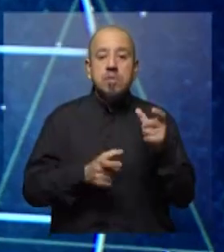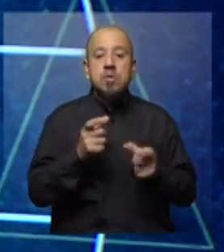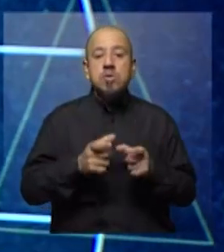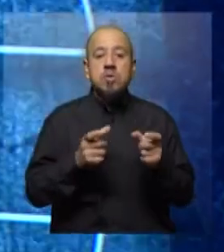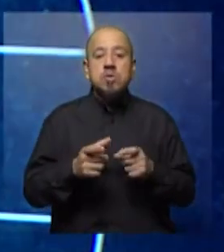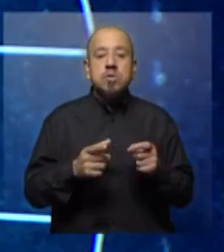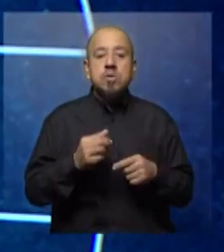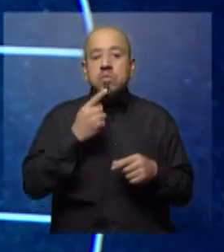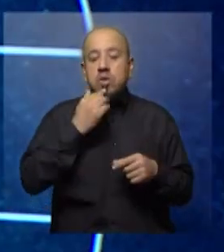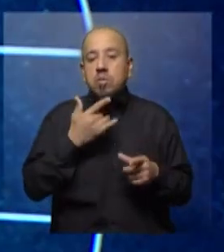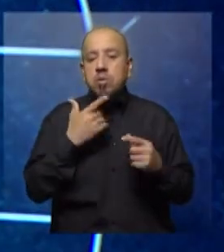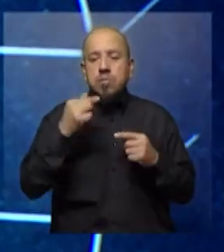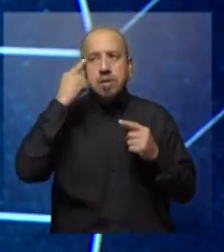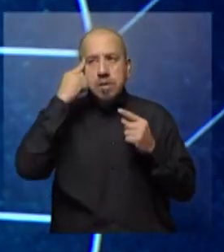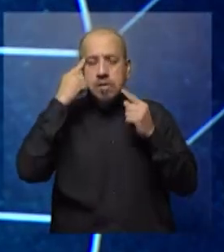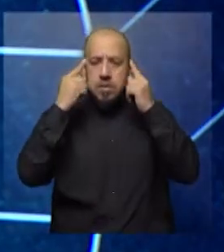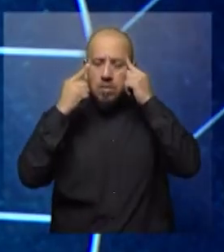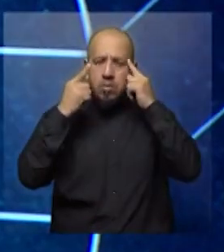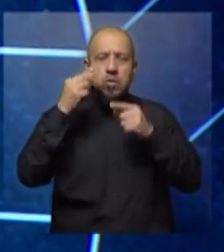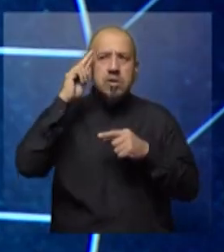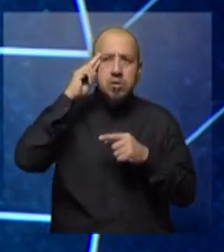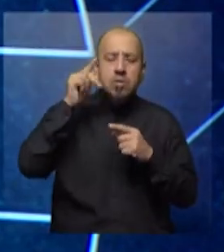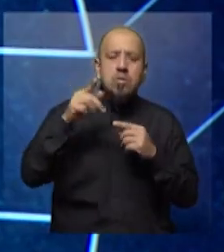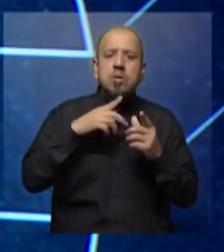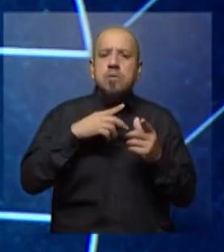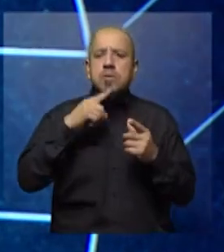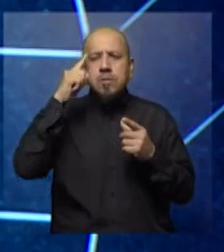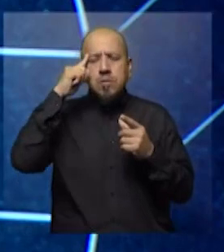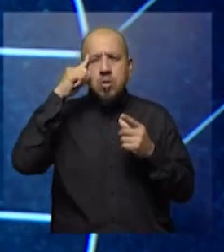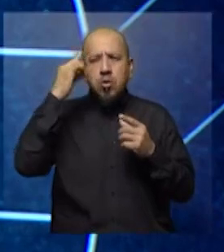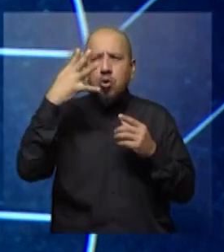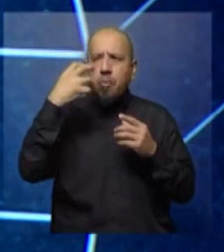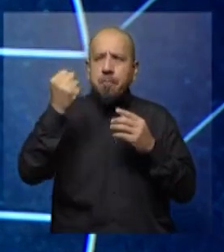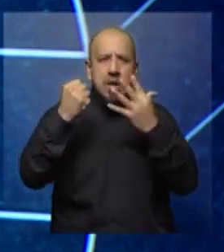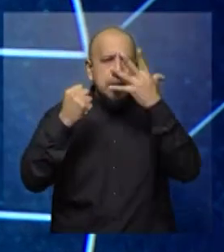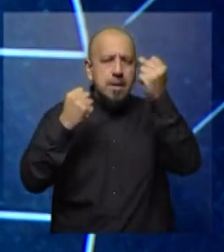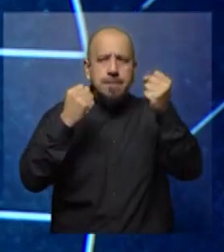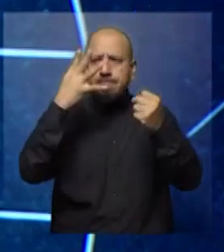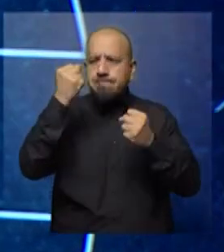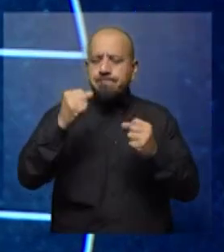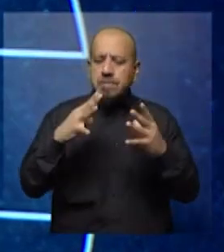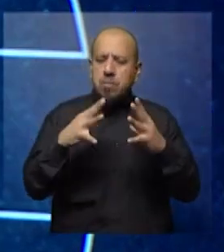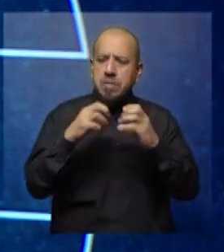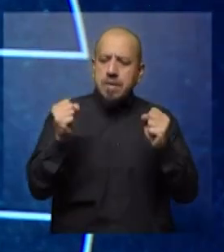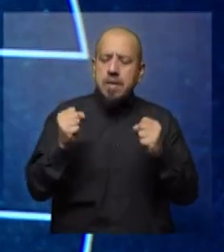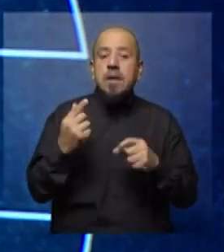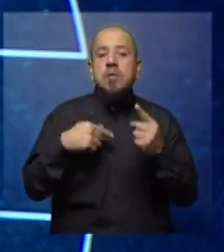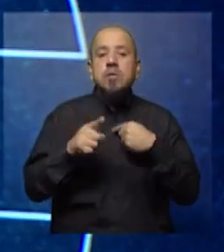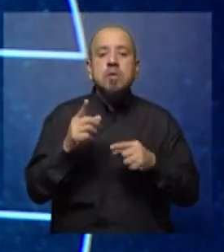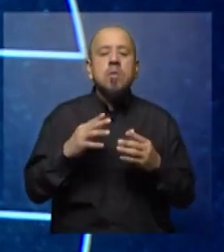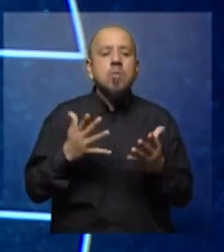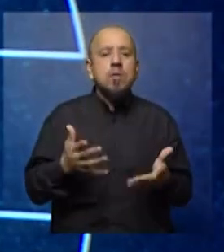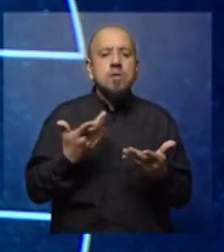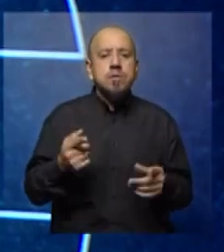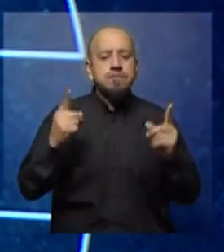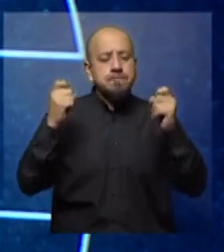cuando pensamos cuando razonamos cuando intentamos comprender o entendernos entre nosotros y cuáles son